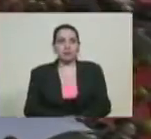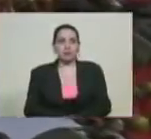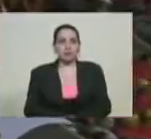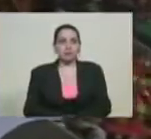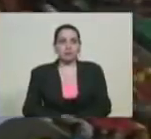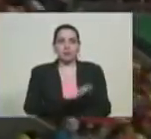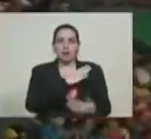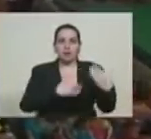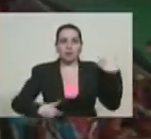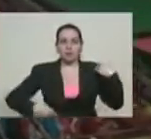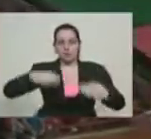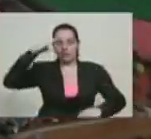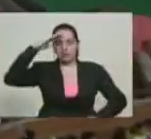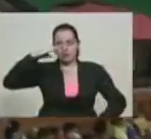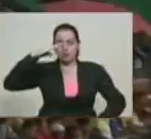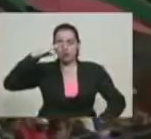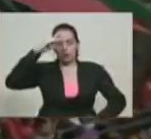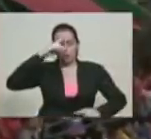Presidente, es un honor.